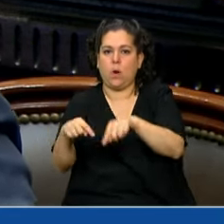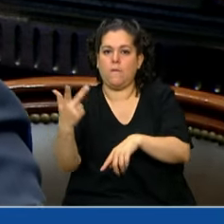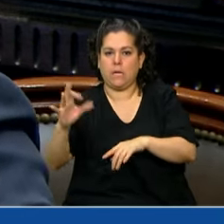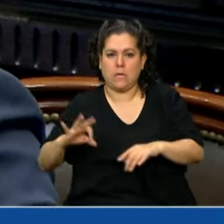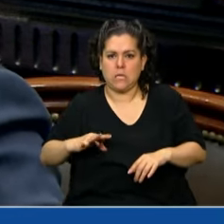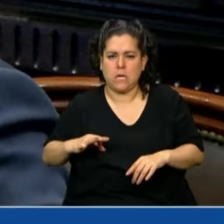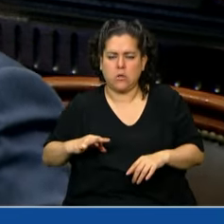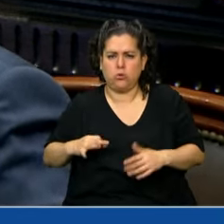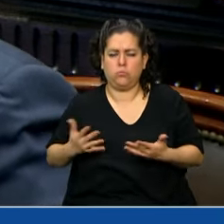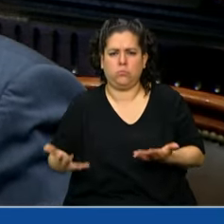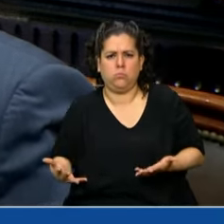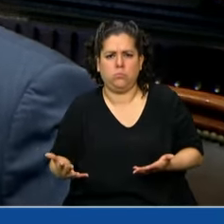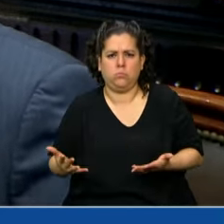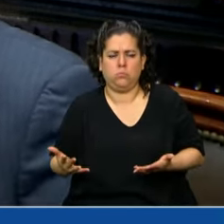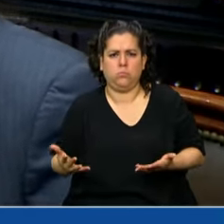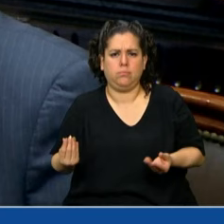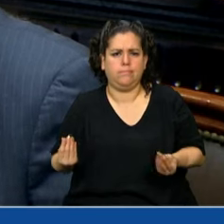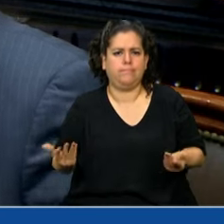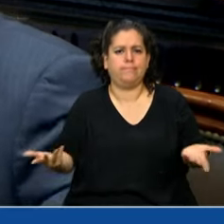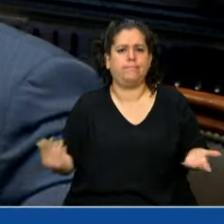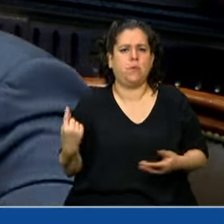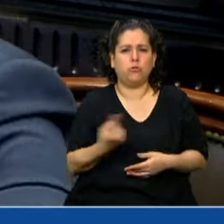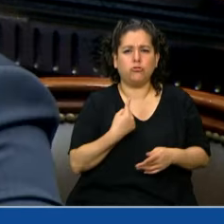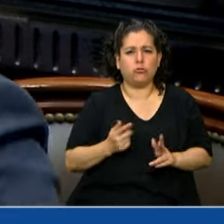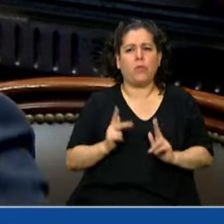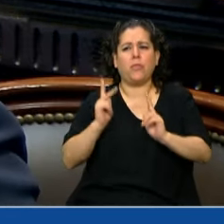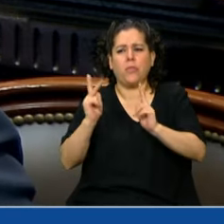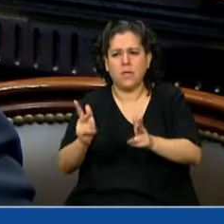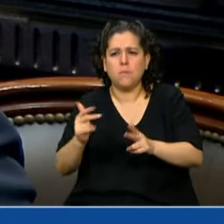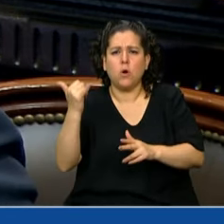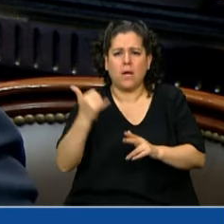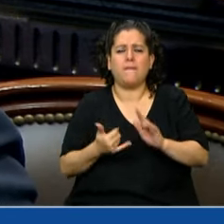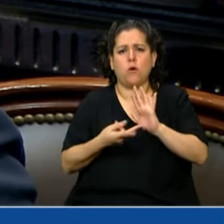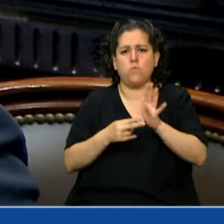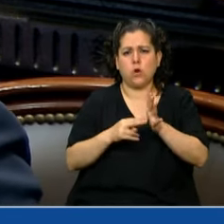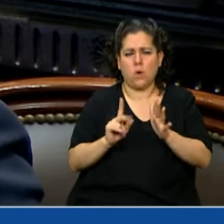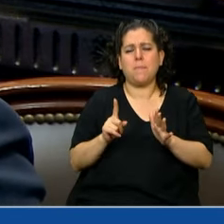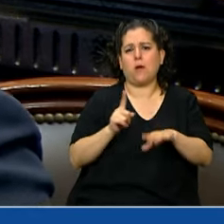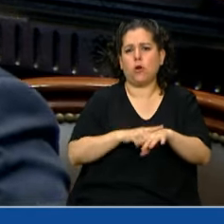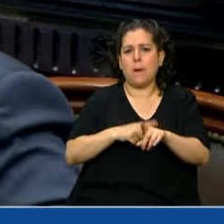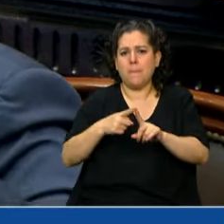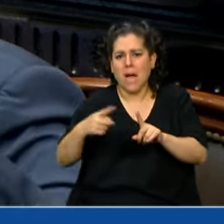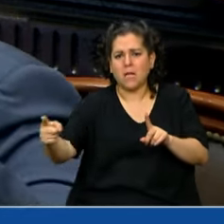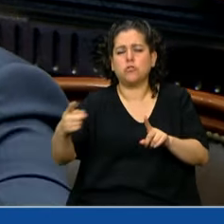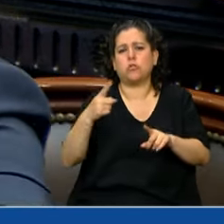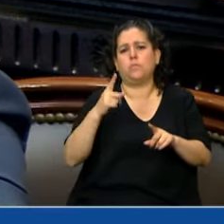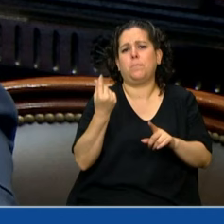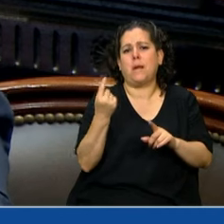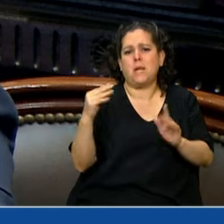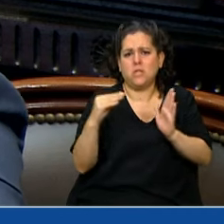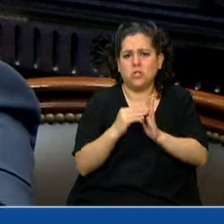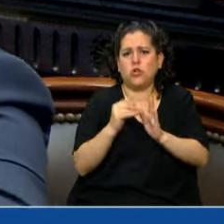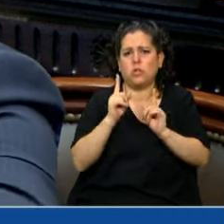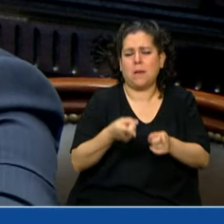de alquileres dijimos que había un problema con el plazo y con el precio por fijar el